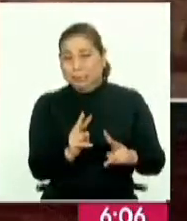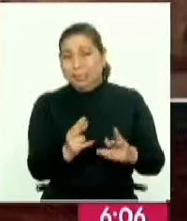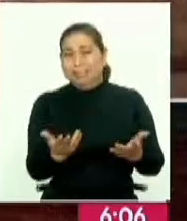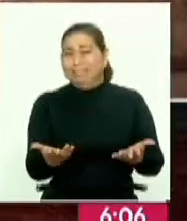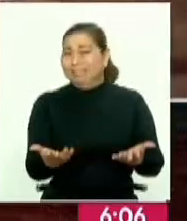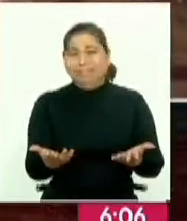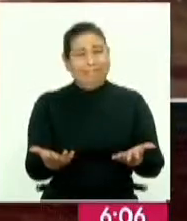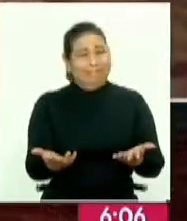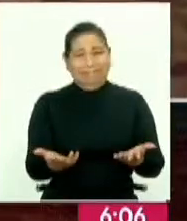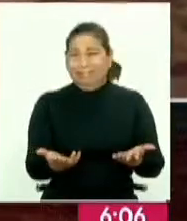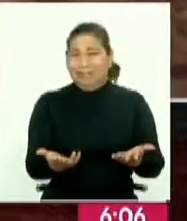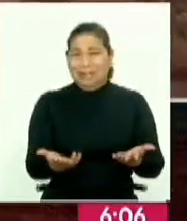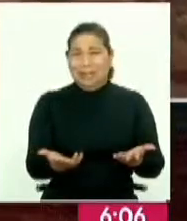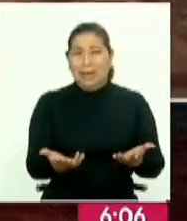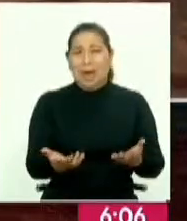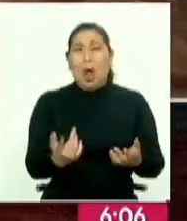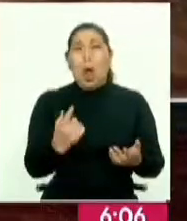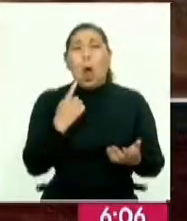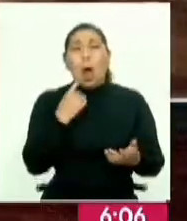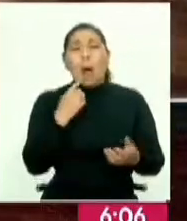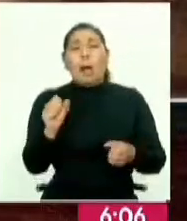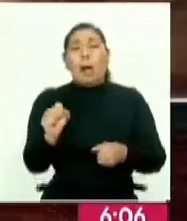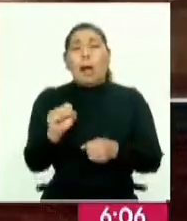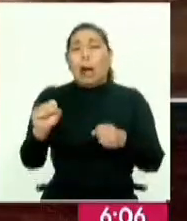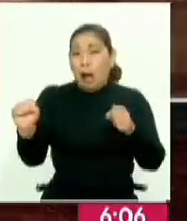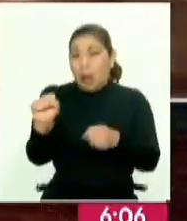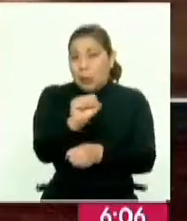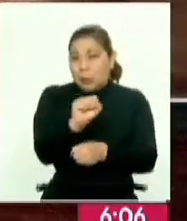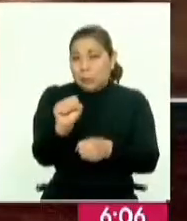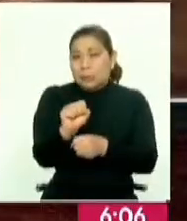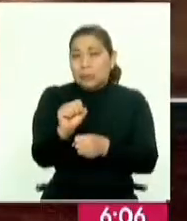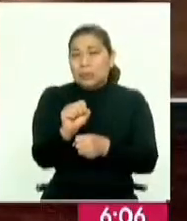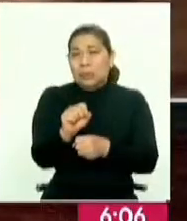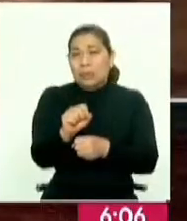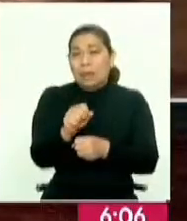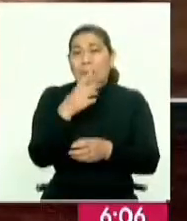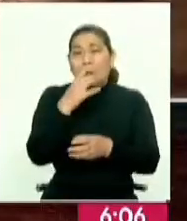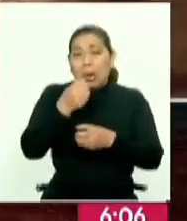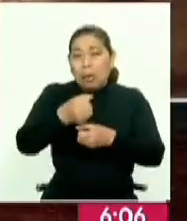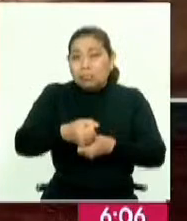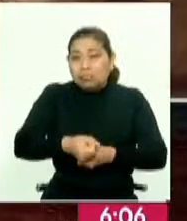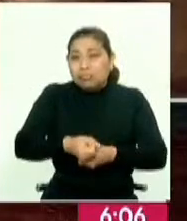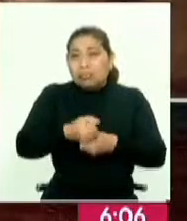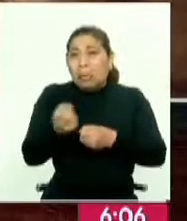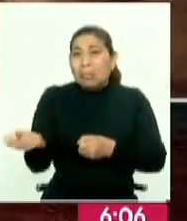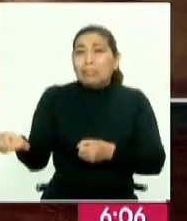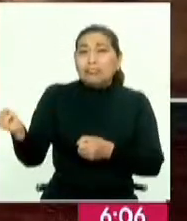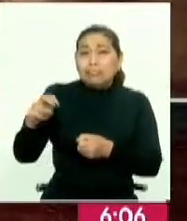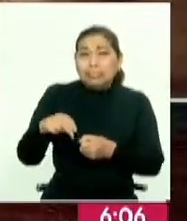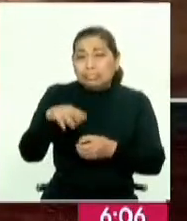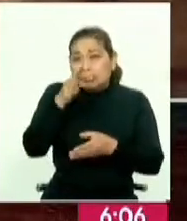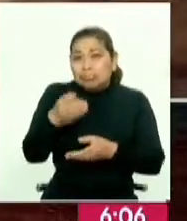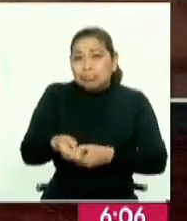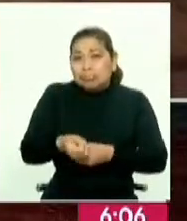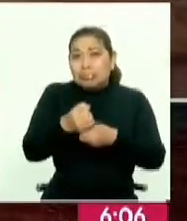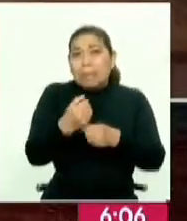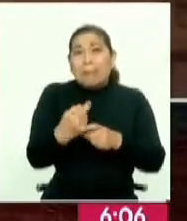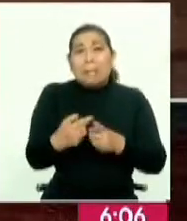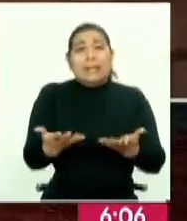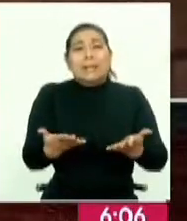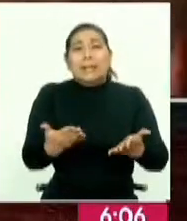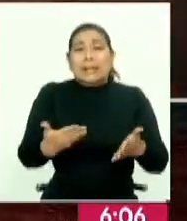realmente ha bloqueado la vía ha bloqueado la vía para que los bomberos puedan ingresar rápidamente y